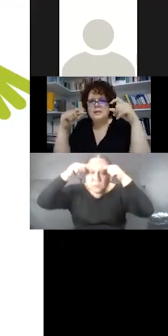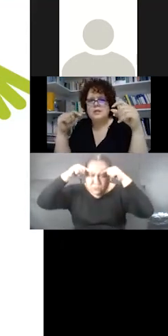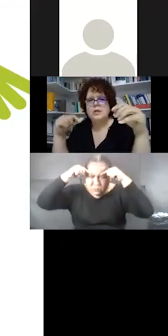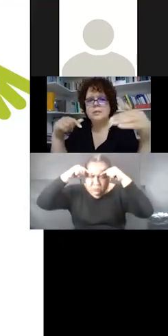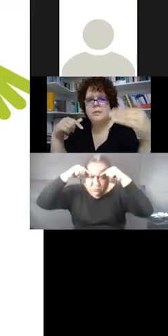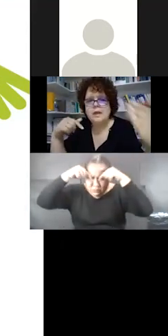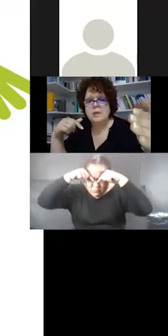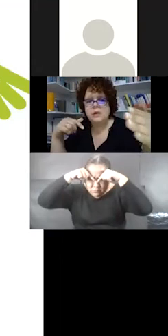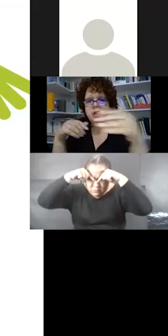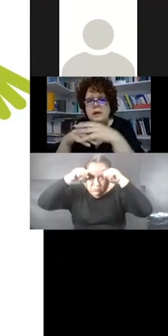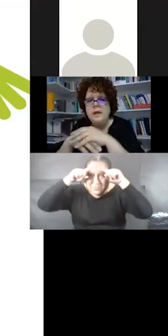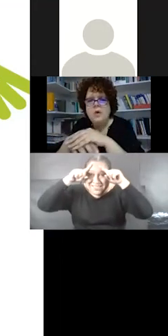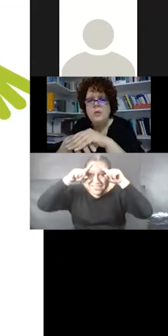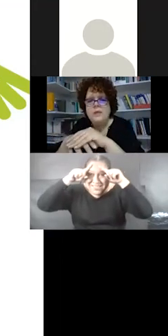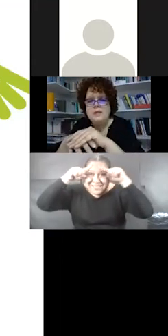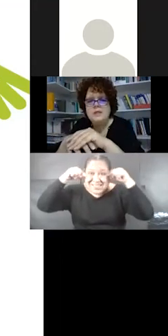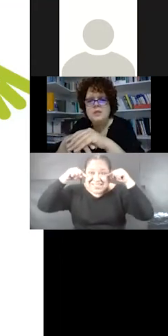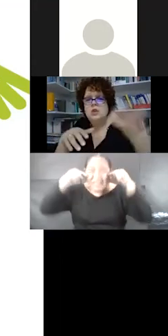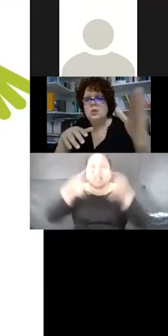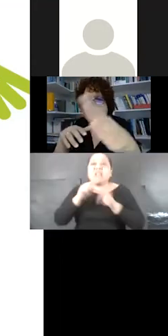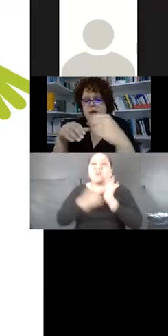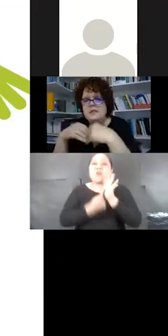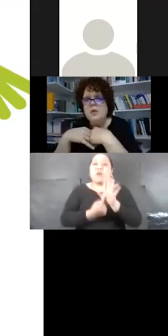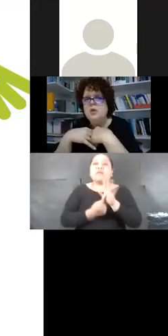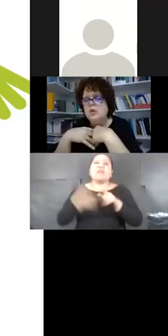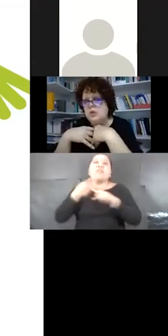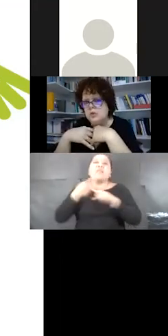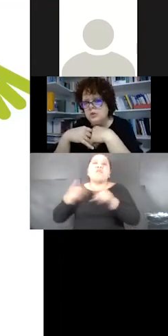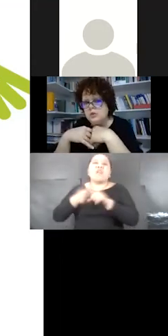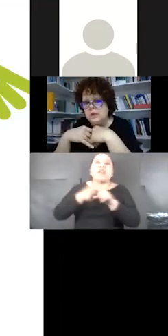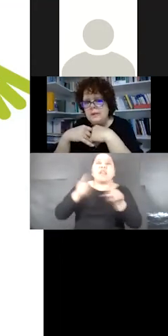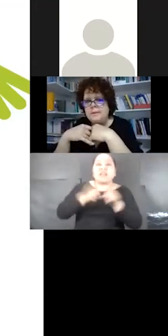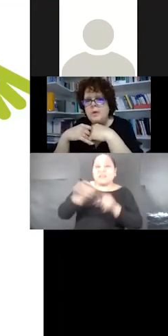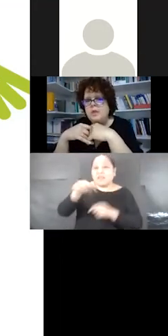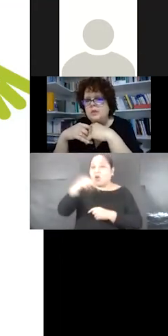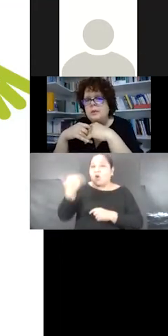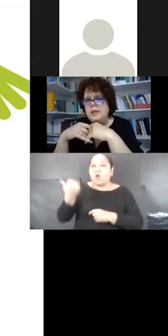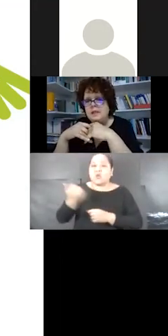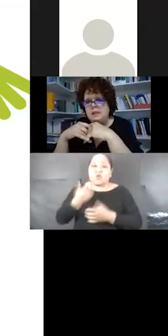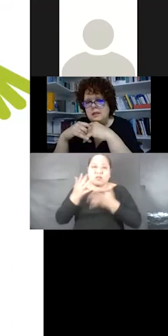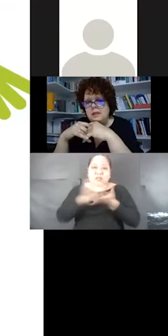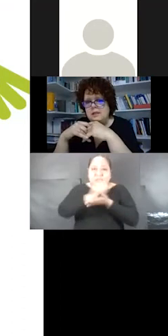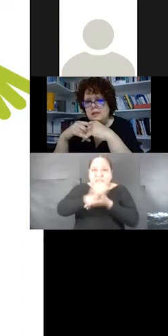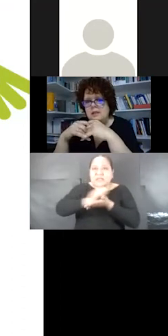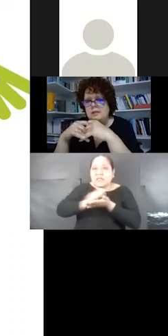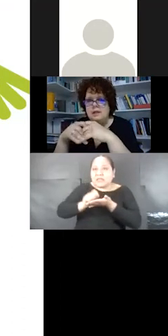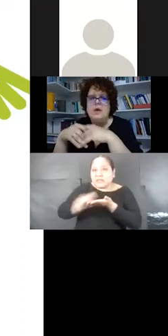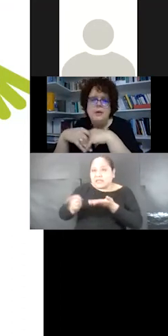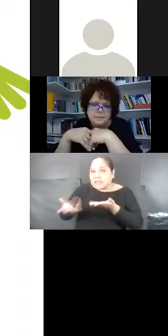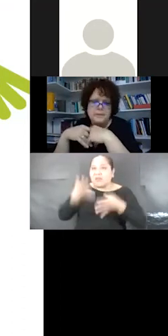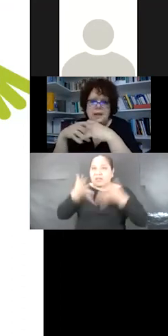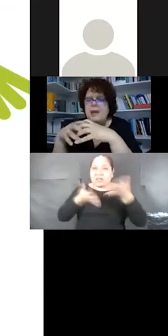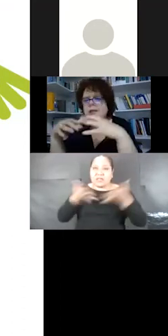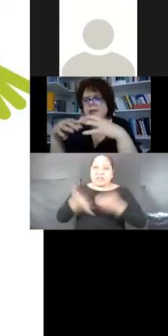dobladas, y eso marca una distinción y una diferencia con las otras maneras de escribir.